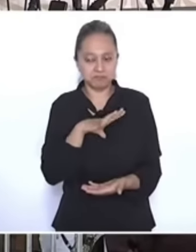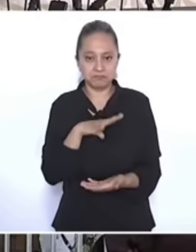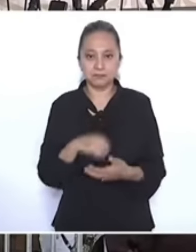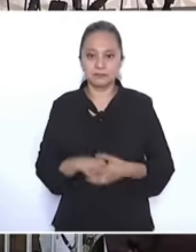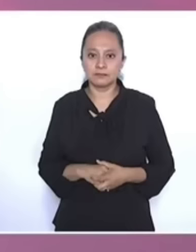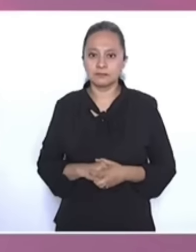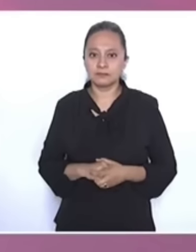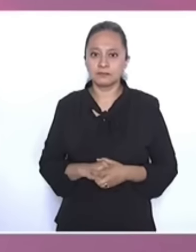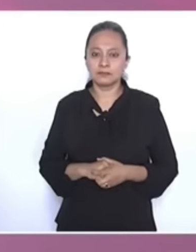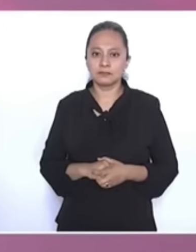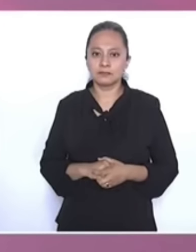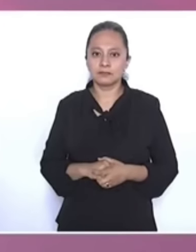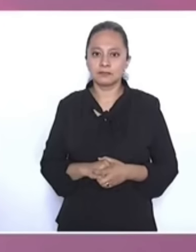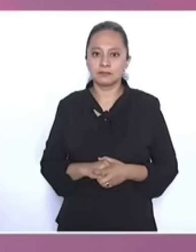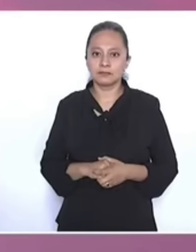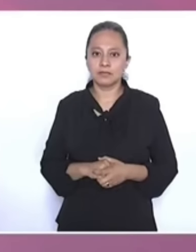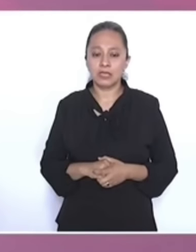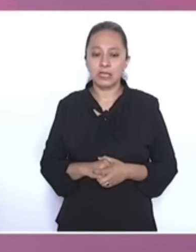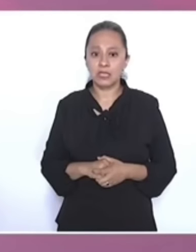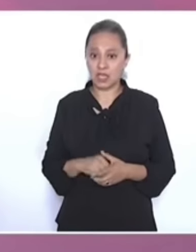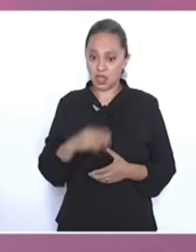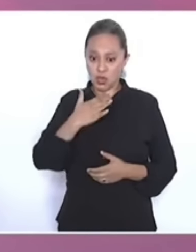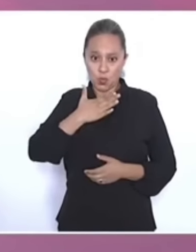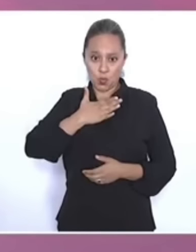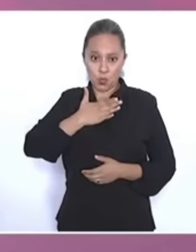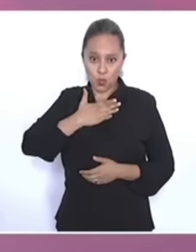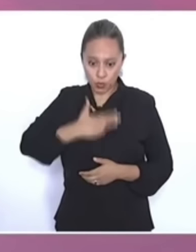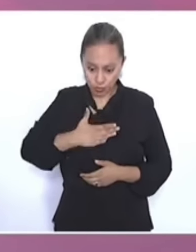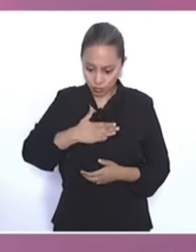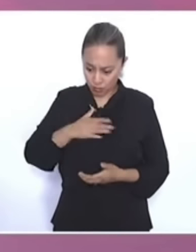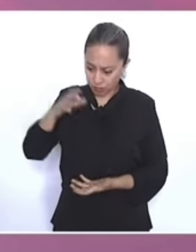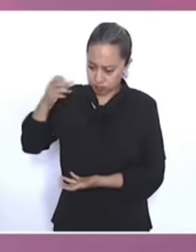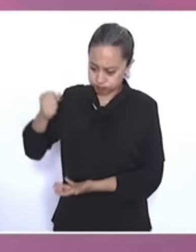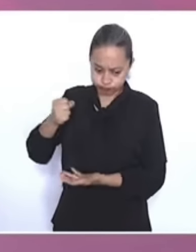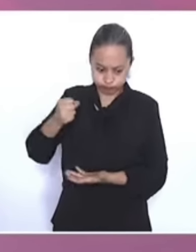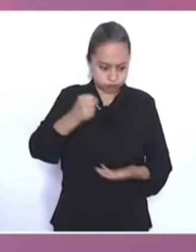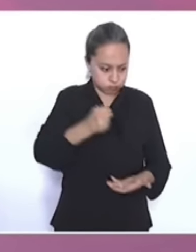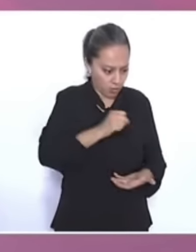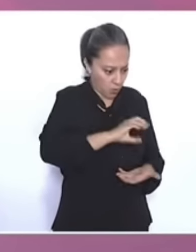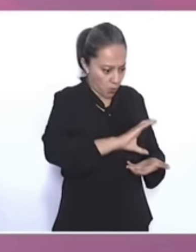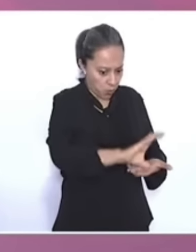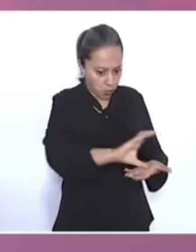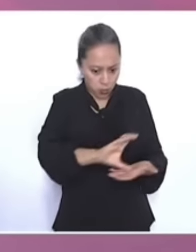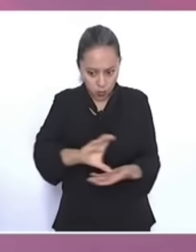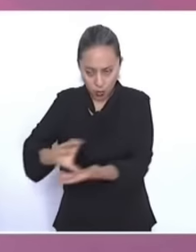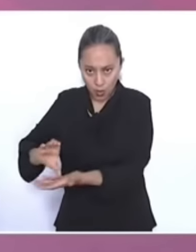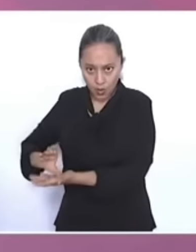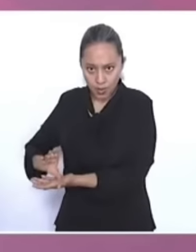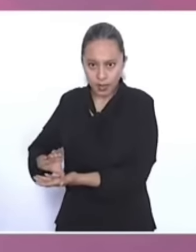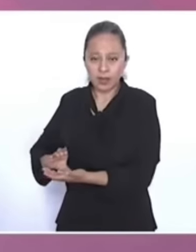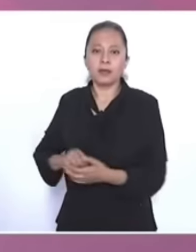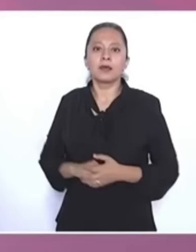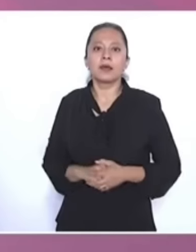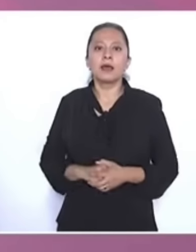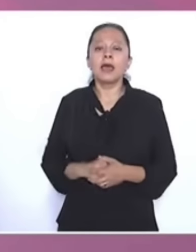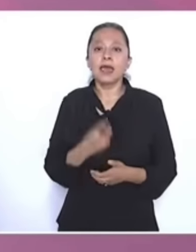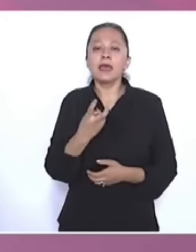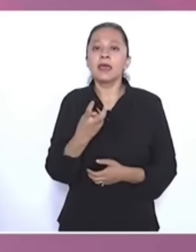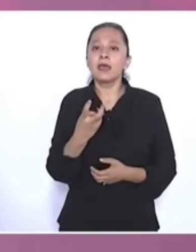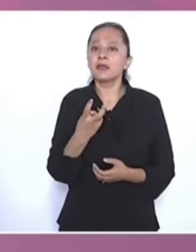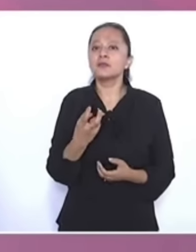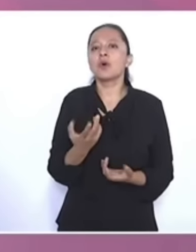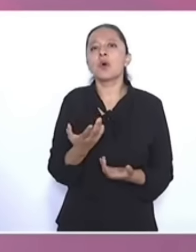y hay una redistribución justa de la riqueza. Con estos avances se han puesto los cimientos para la construcción